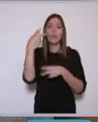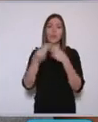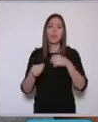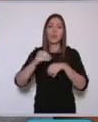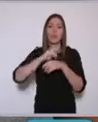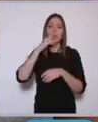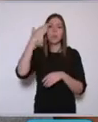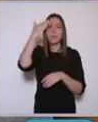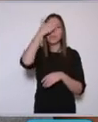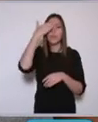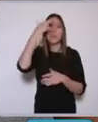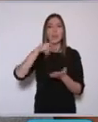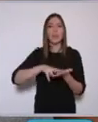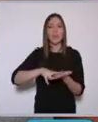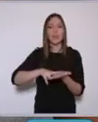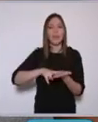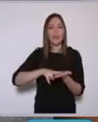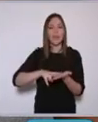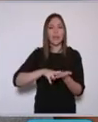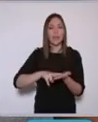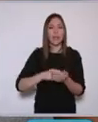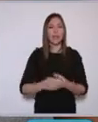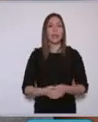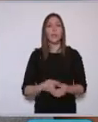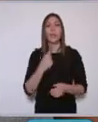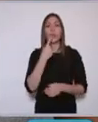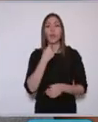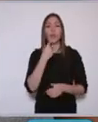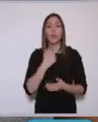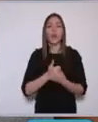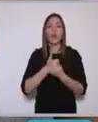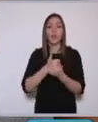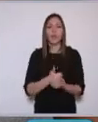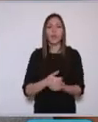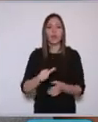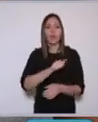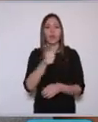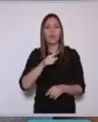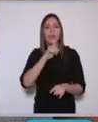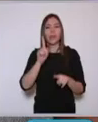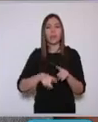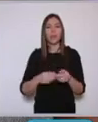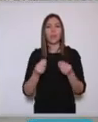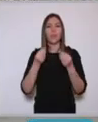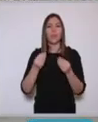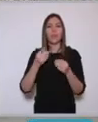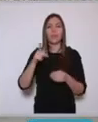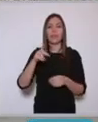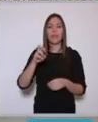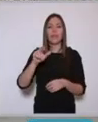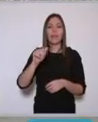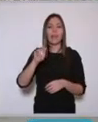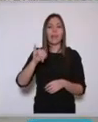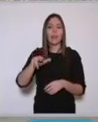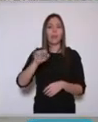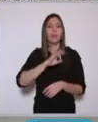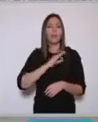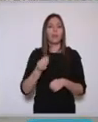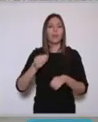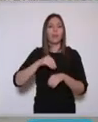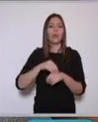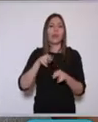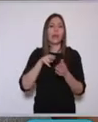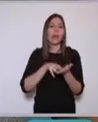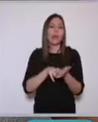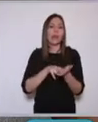la verde, la roja me va a ayudar también a quitar ese exceso de queratina, me puedo aplicar la